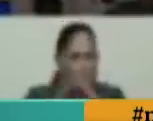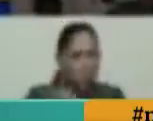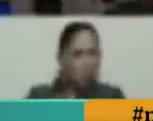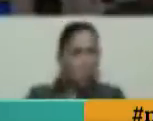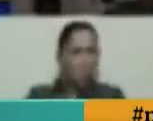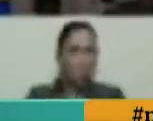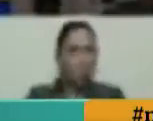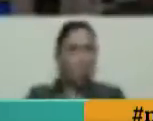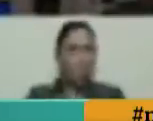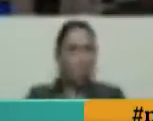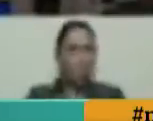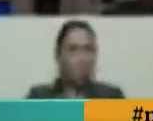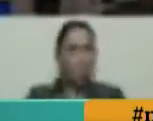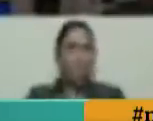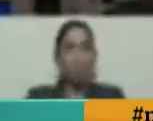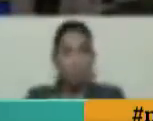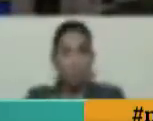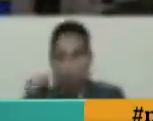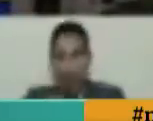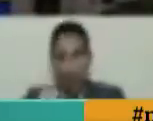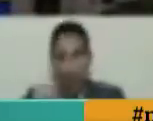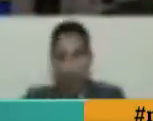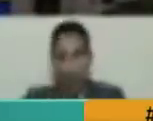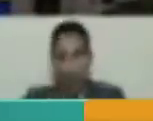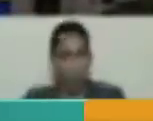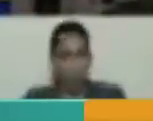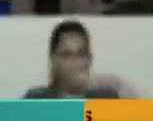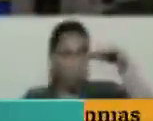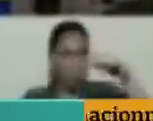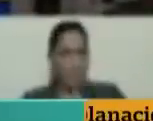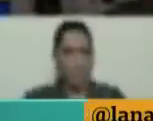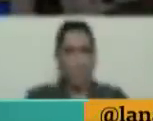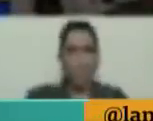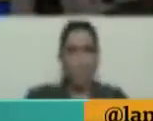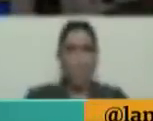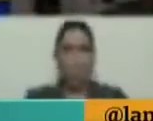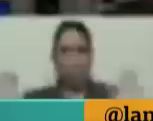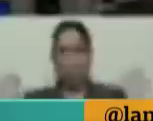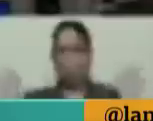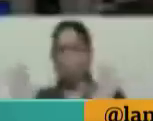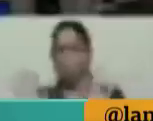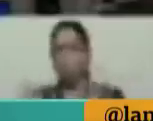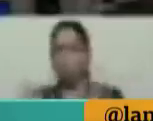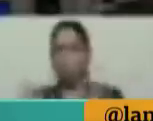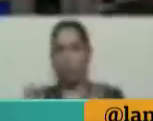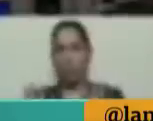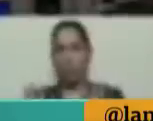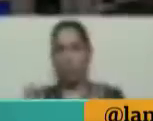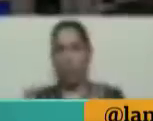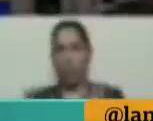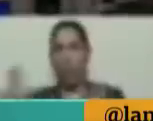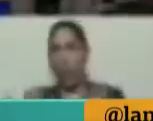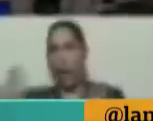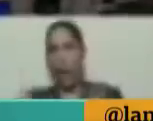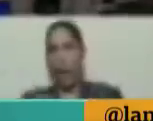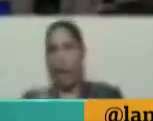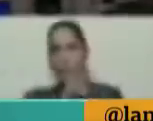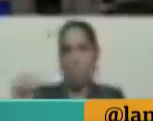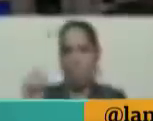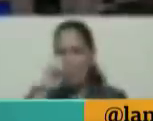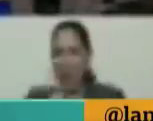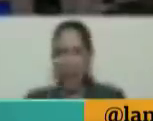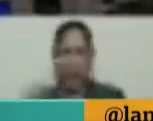Mira, si vos hablas con el entorno vaticano del Papa, te dice que de ninguna manera, que él lo que trató de hacer